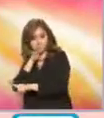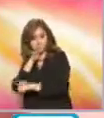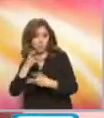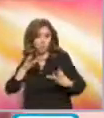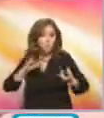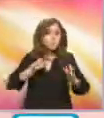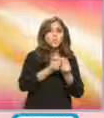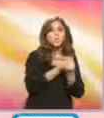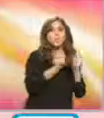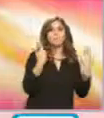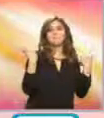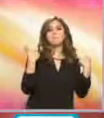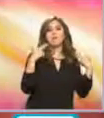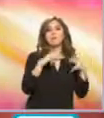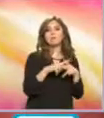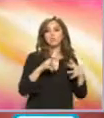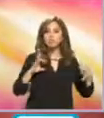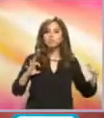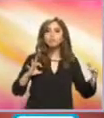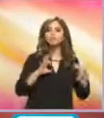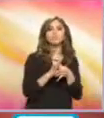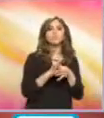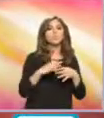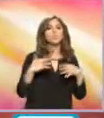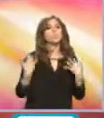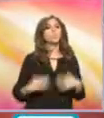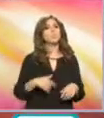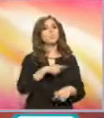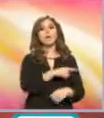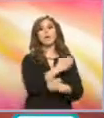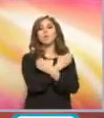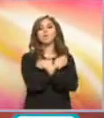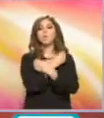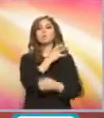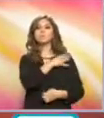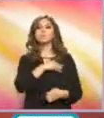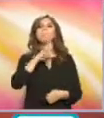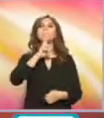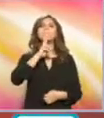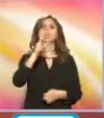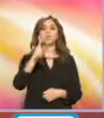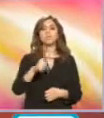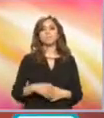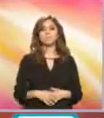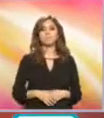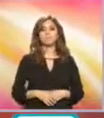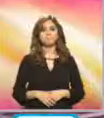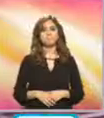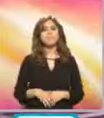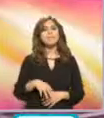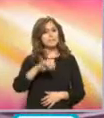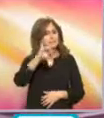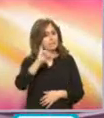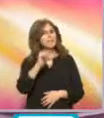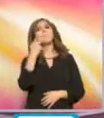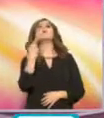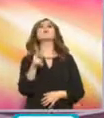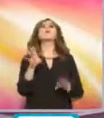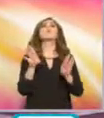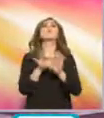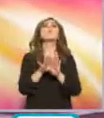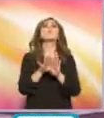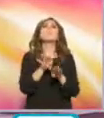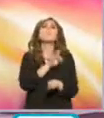escuela-familia, otra cosa sería. Oye, ¿y cómo podemos justamente lograr eso, no? Ahora cuando, pues claro, los maestros tienen